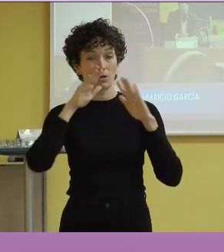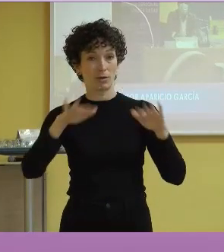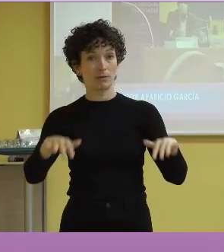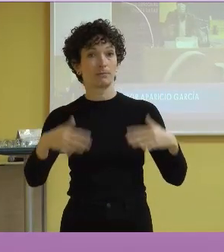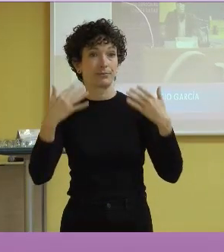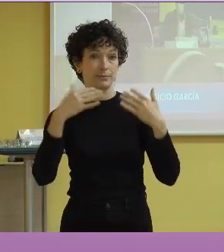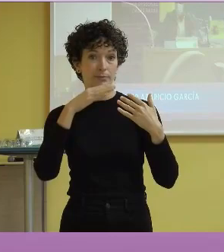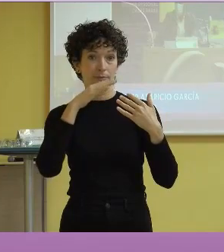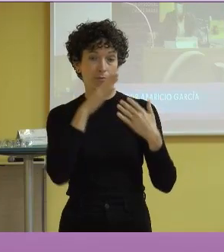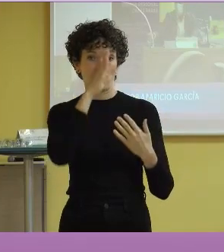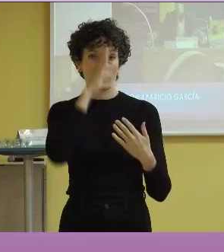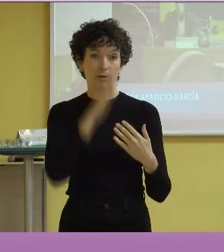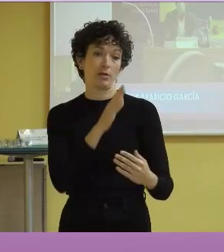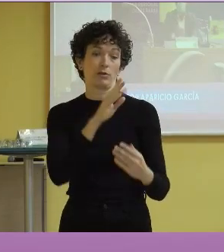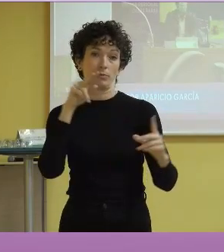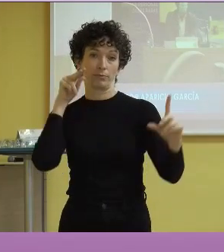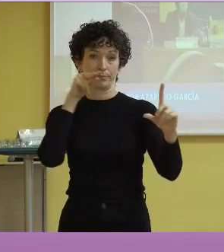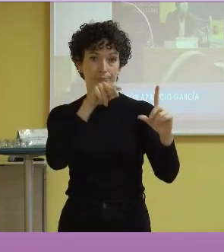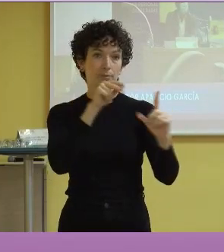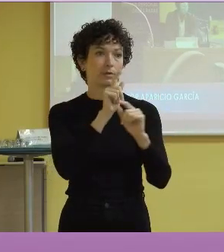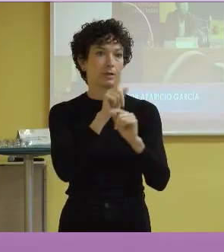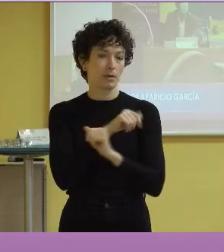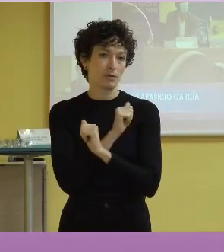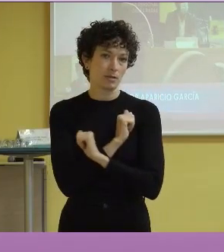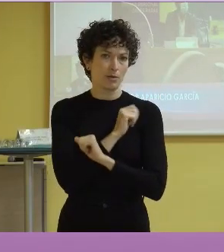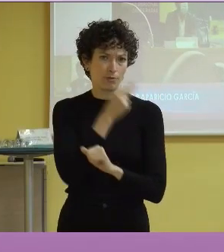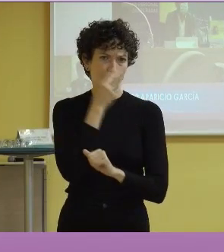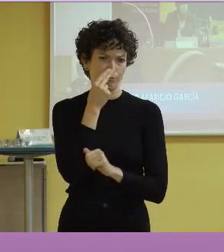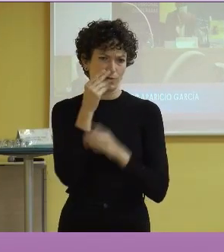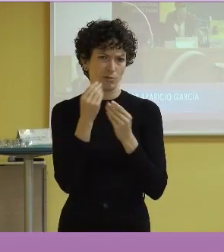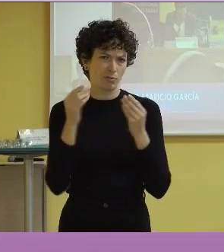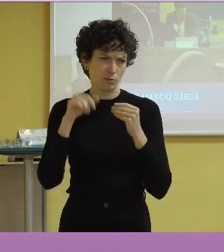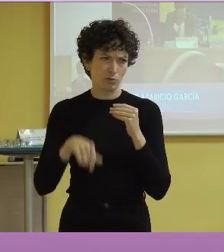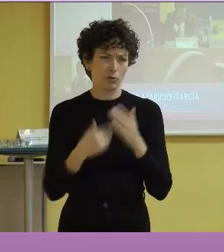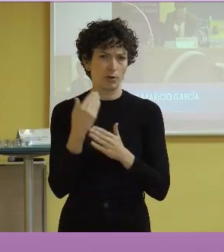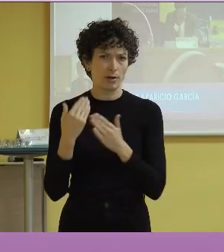vía streaming, esperando también con mucho interés estas jornadas.